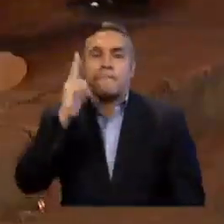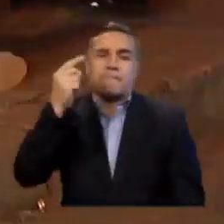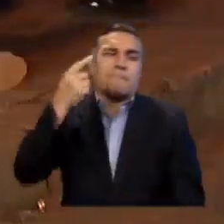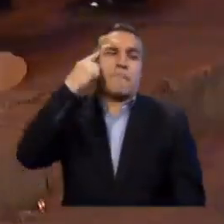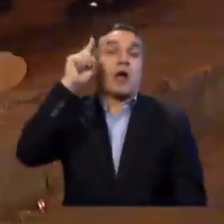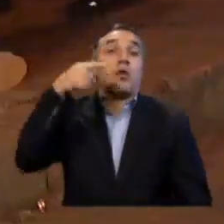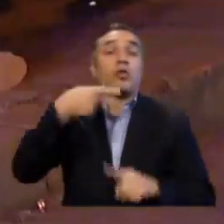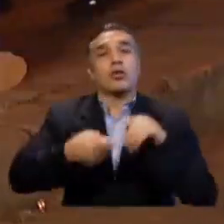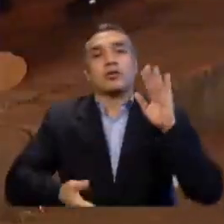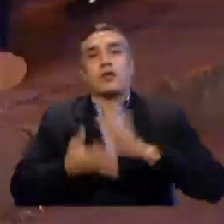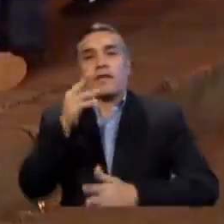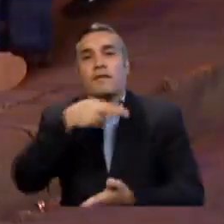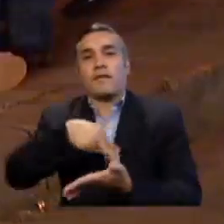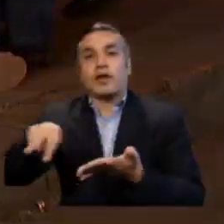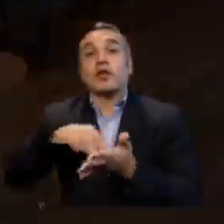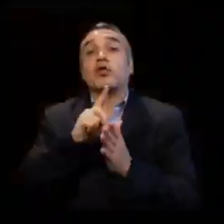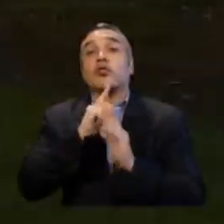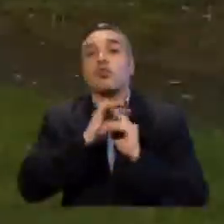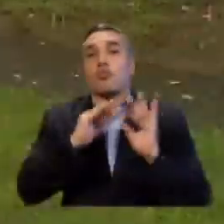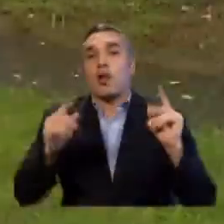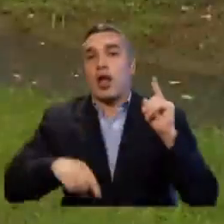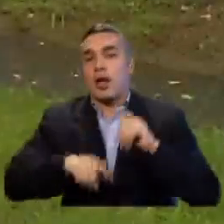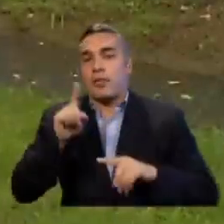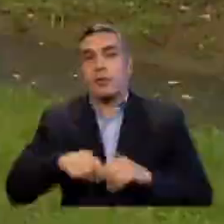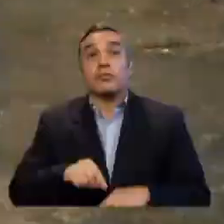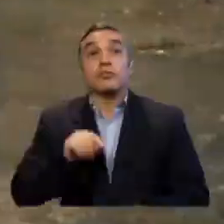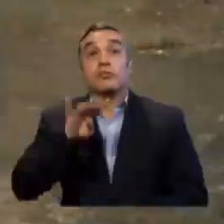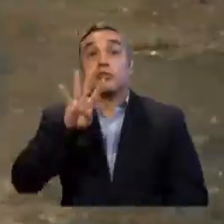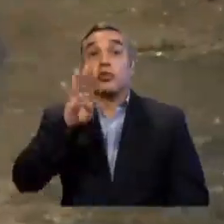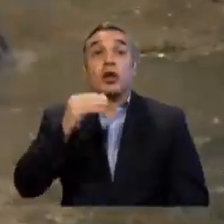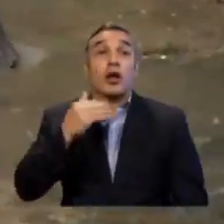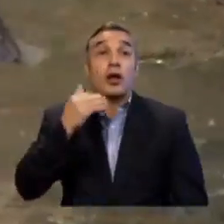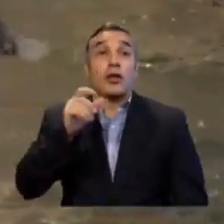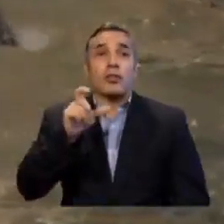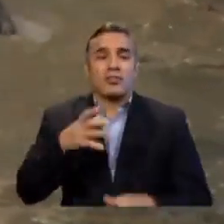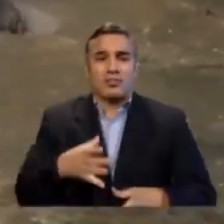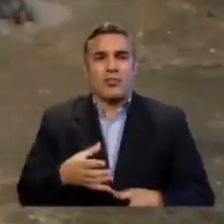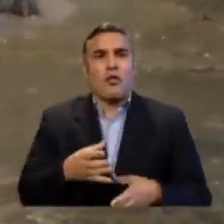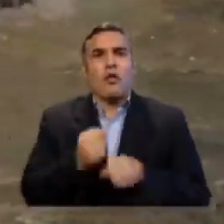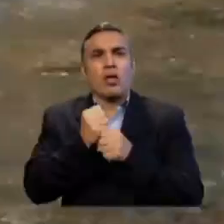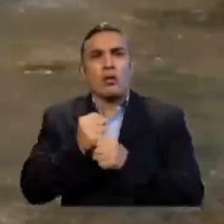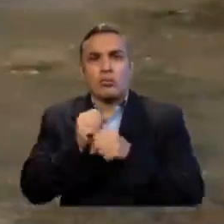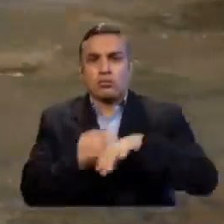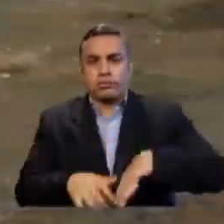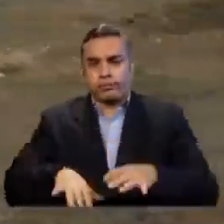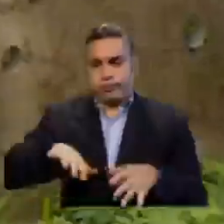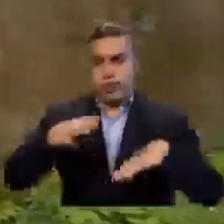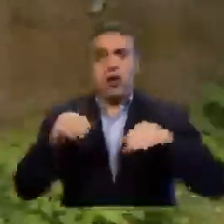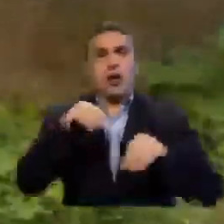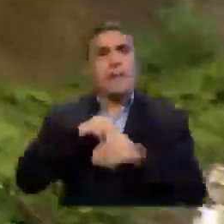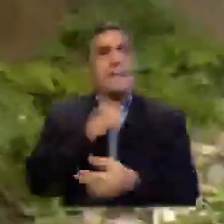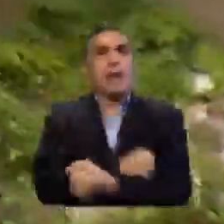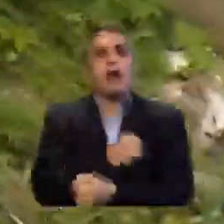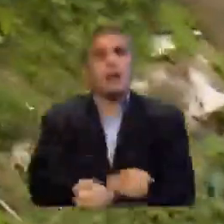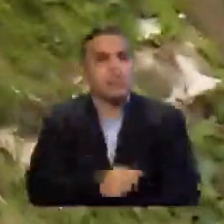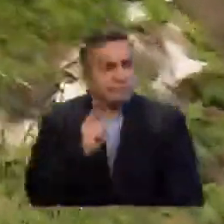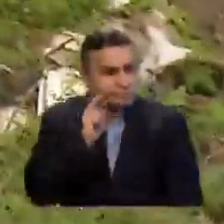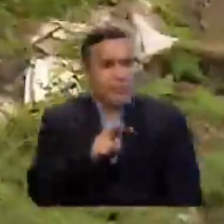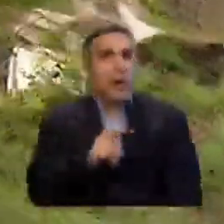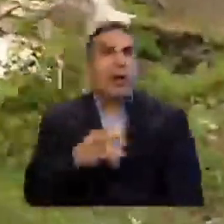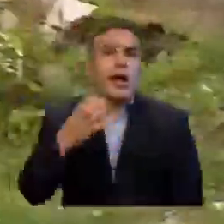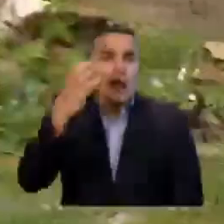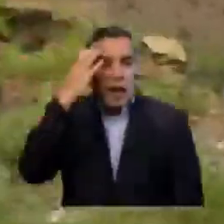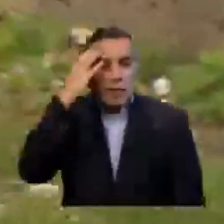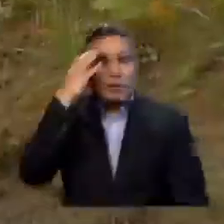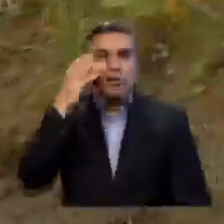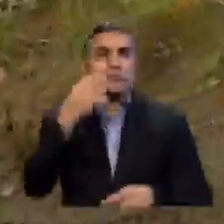cabeza al salir de una fiesta de cumpleaños. Y cuatro bultos que flotaban en un canal de agua en la parroquia Pascuales contenían la cabeza